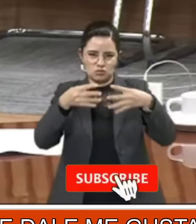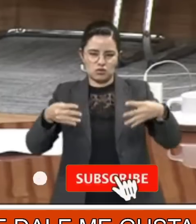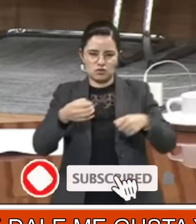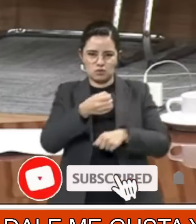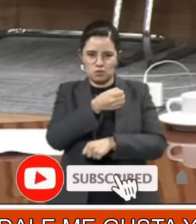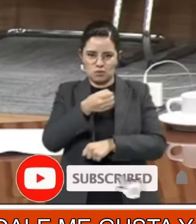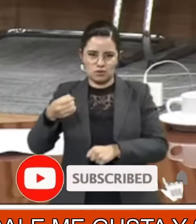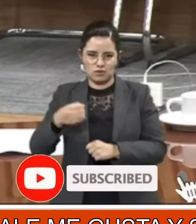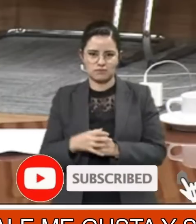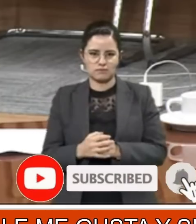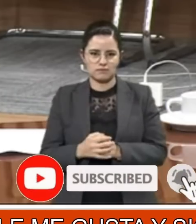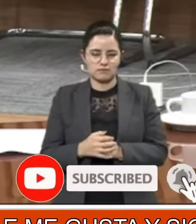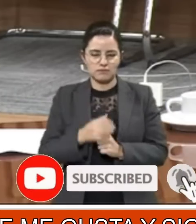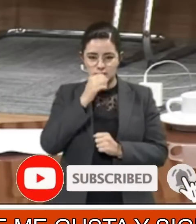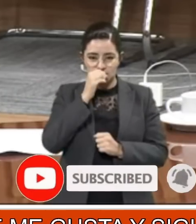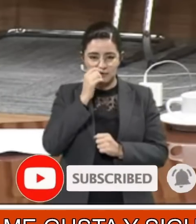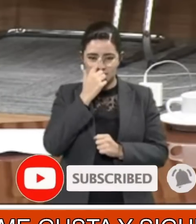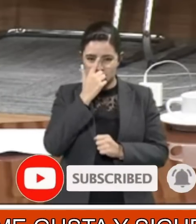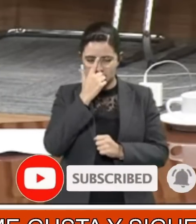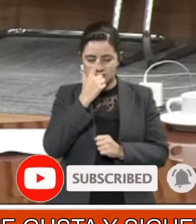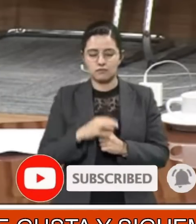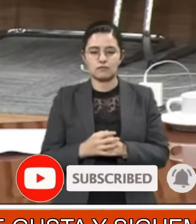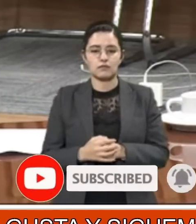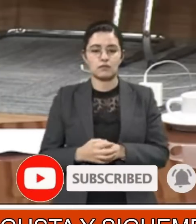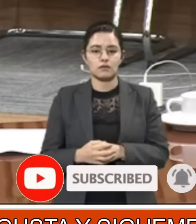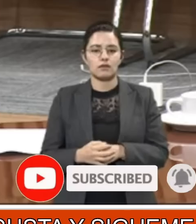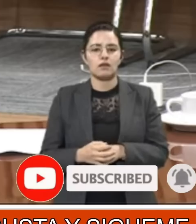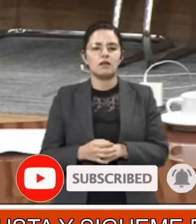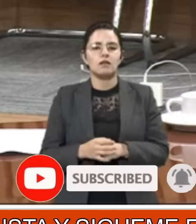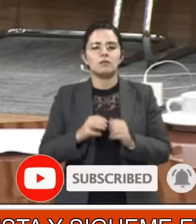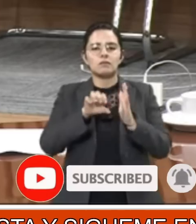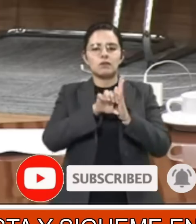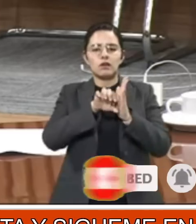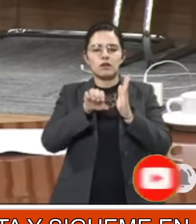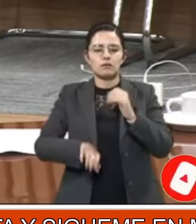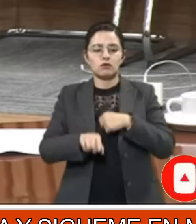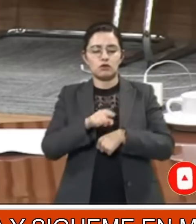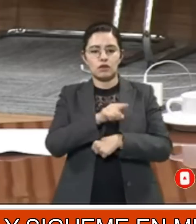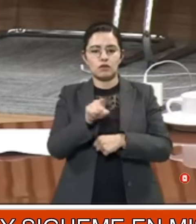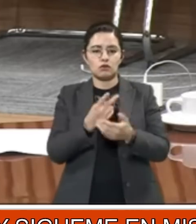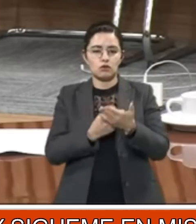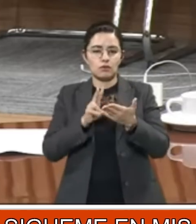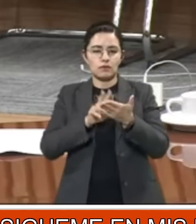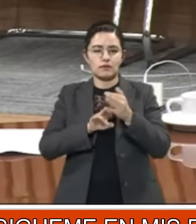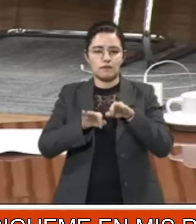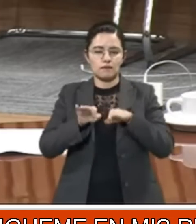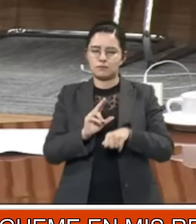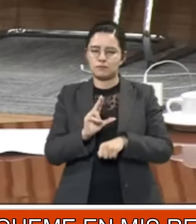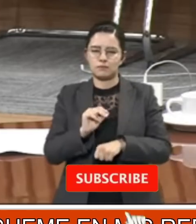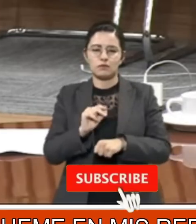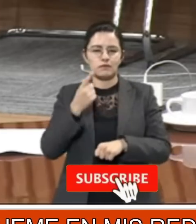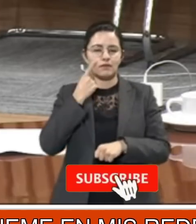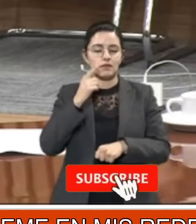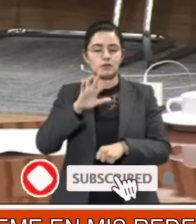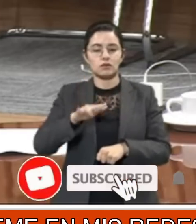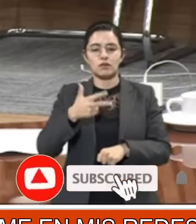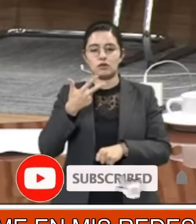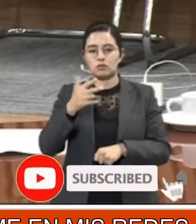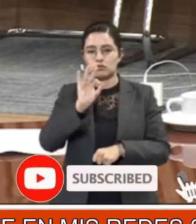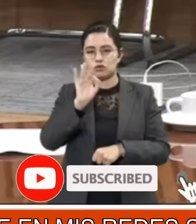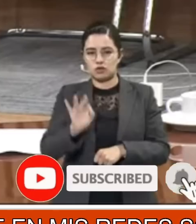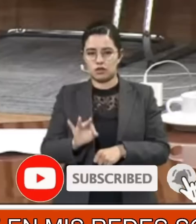irregularidades administrativas, particularmente la falta de criterios técnicos para la creación y modificación de estructuras permitió que con